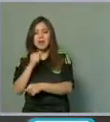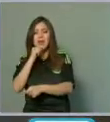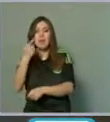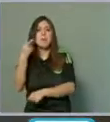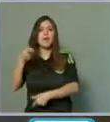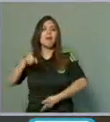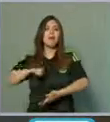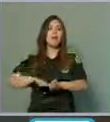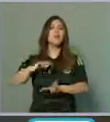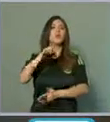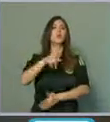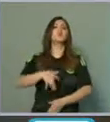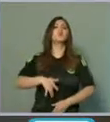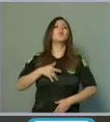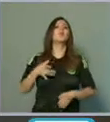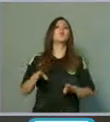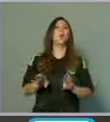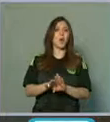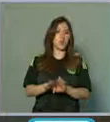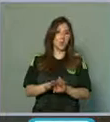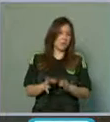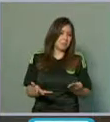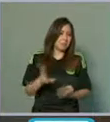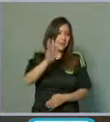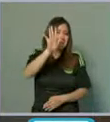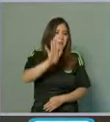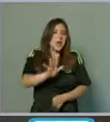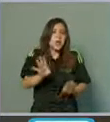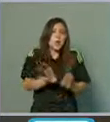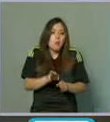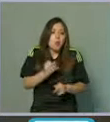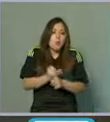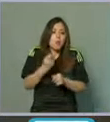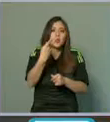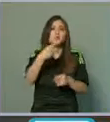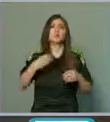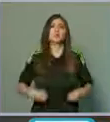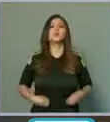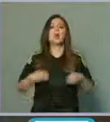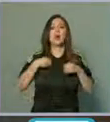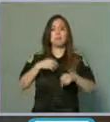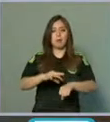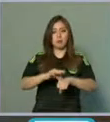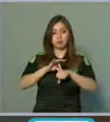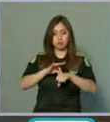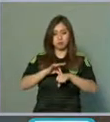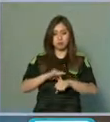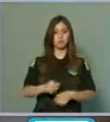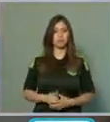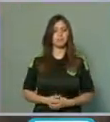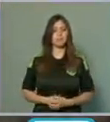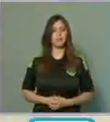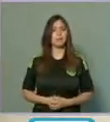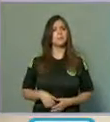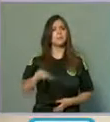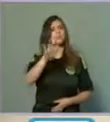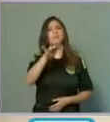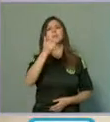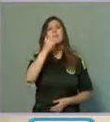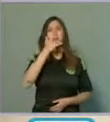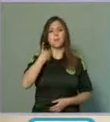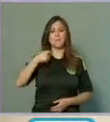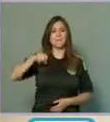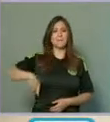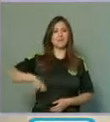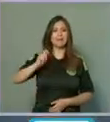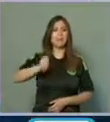nuestra realidad. Oye, y bueno, justo como nombra la sección y como bien lo decía Pamela, ¿cuál sería una de las primeras obras